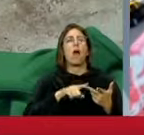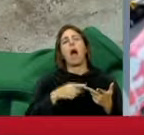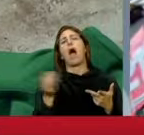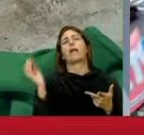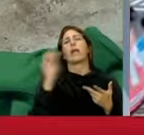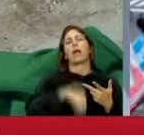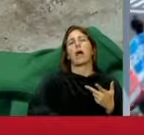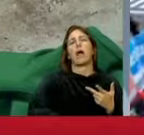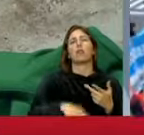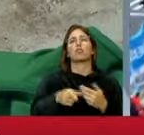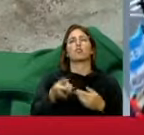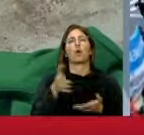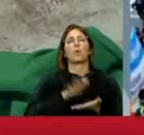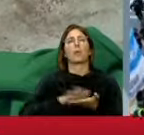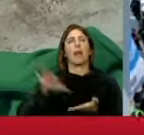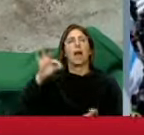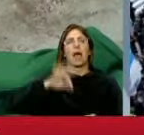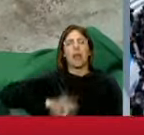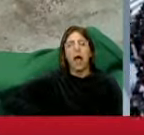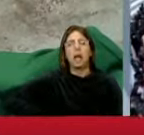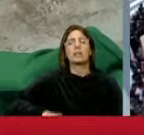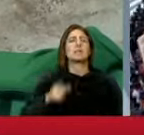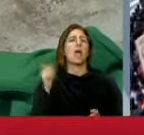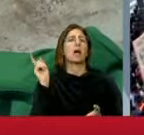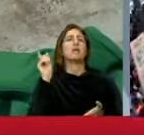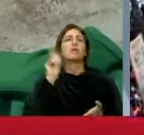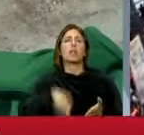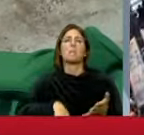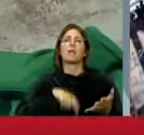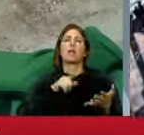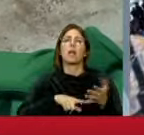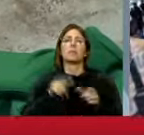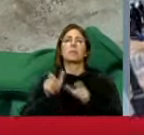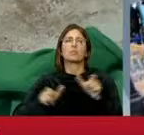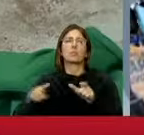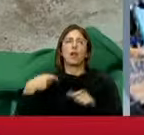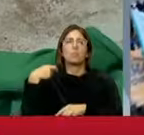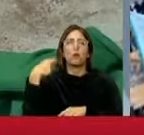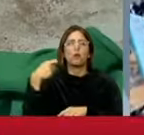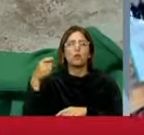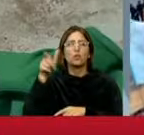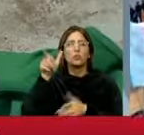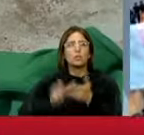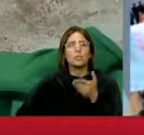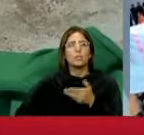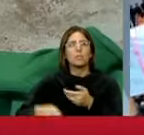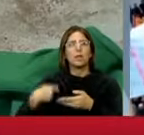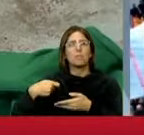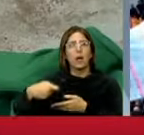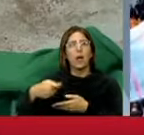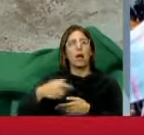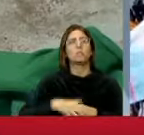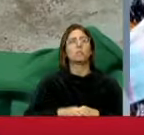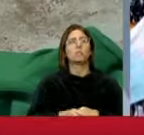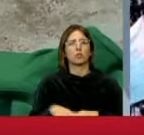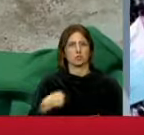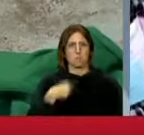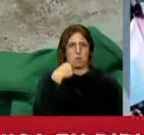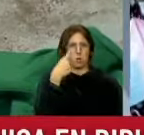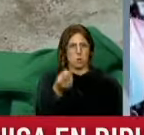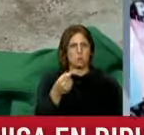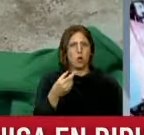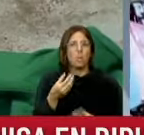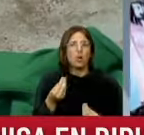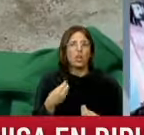ese empresario. Sí. Tal vez alguien lo fondió. Están ahí. Qué fin de semana tuvimos, ¿no? Uf. Sí. Entre Cristina Fernández de Kirchner el sábado